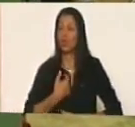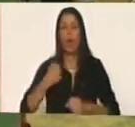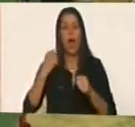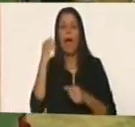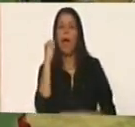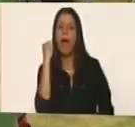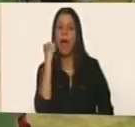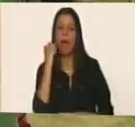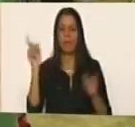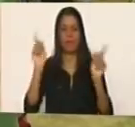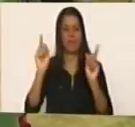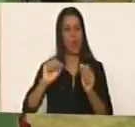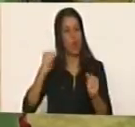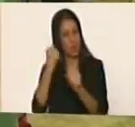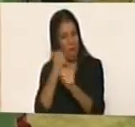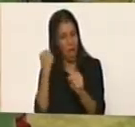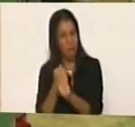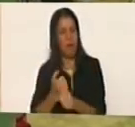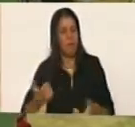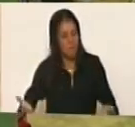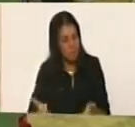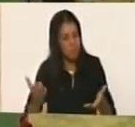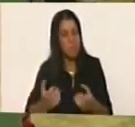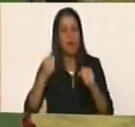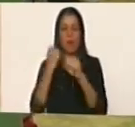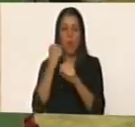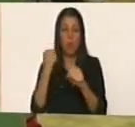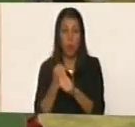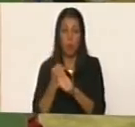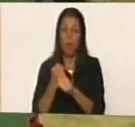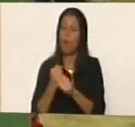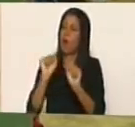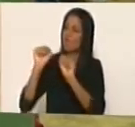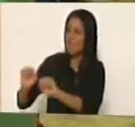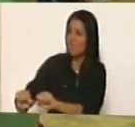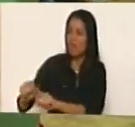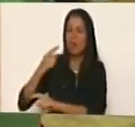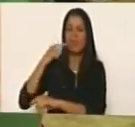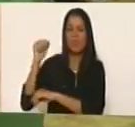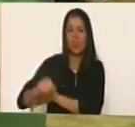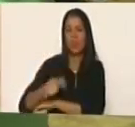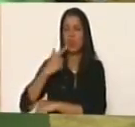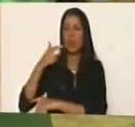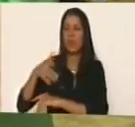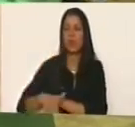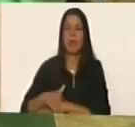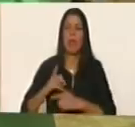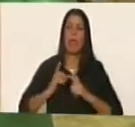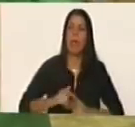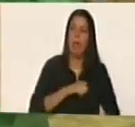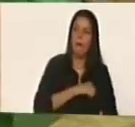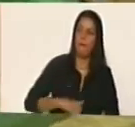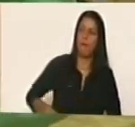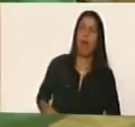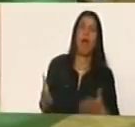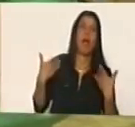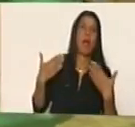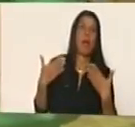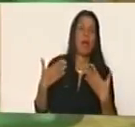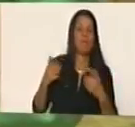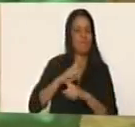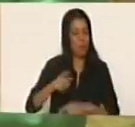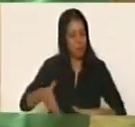trabajemos duro, acabemos de una vez con la única crisis amenazadora, que es la tragedia de no querer luchar para